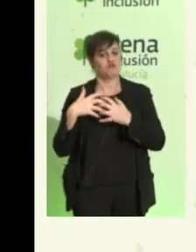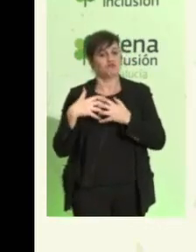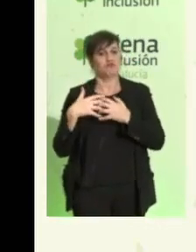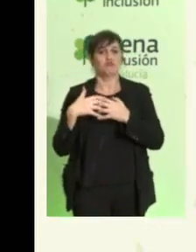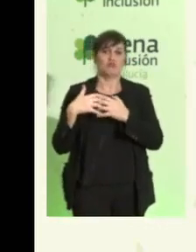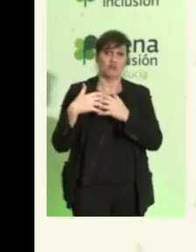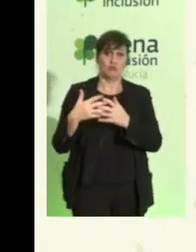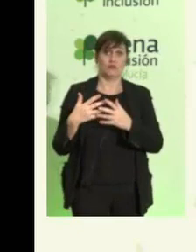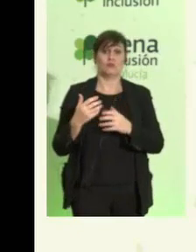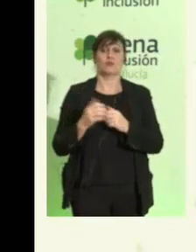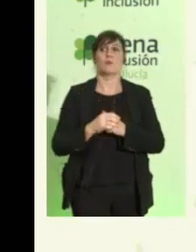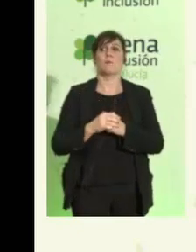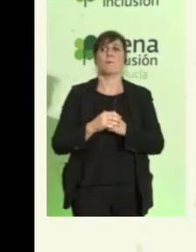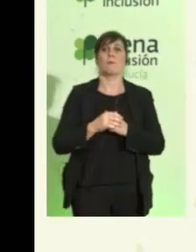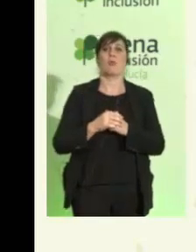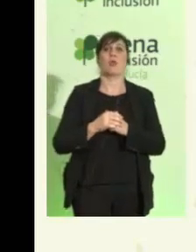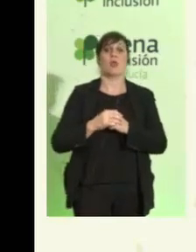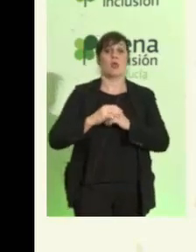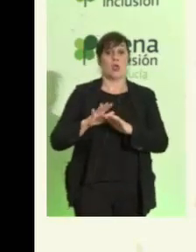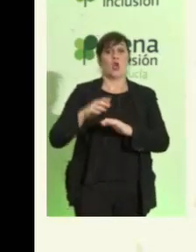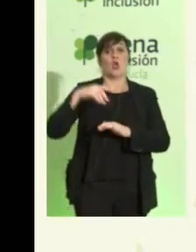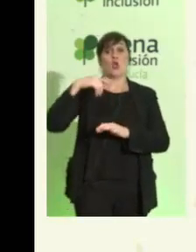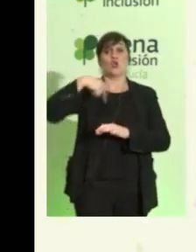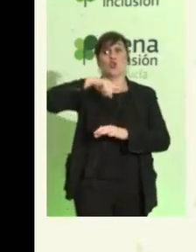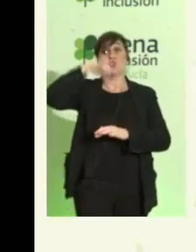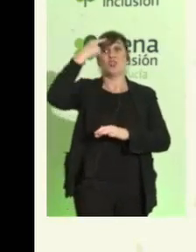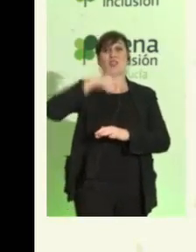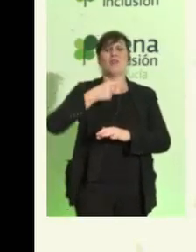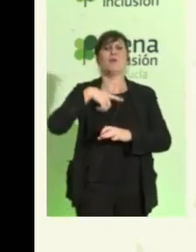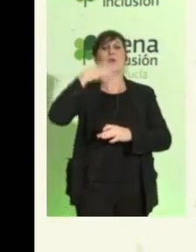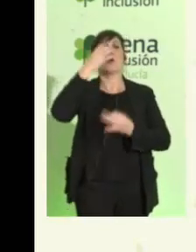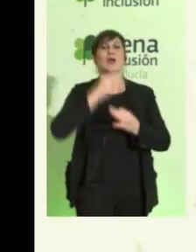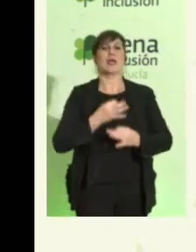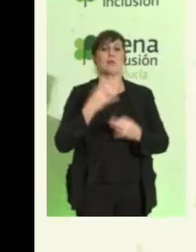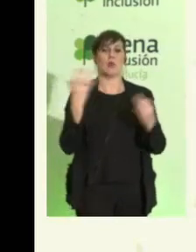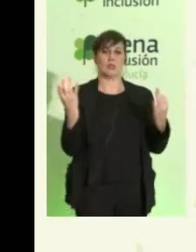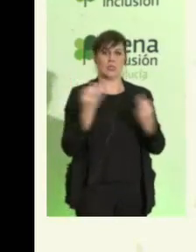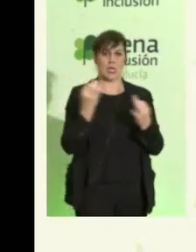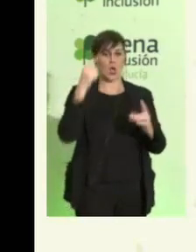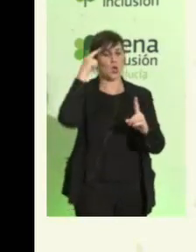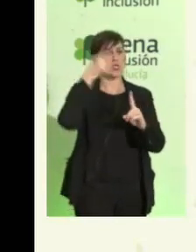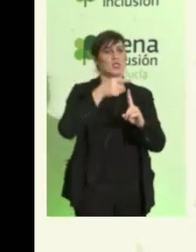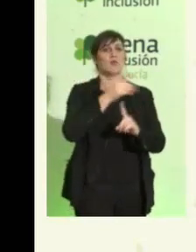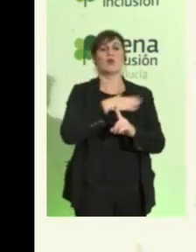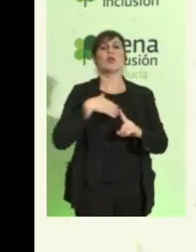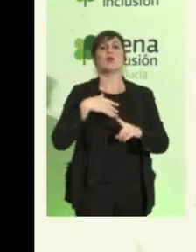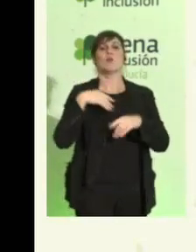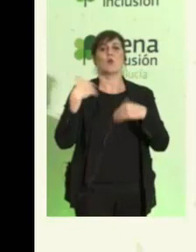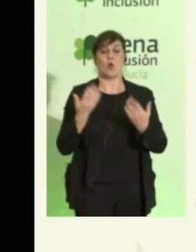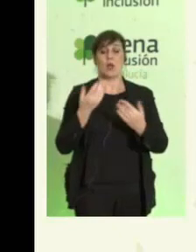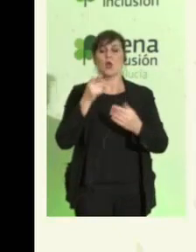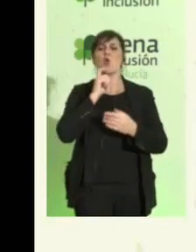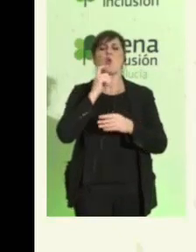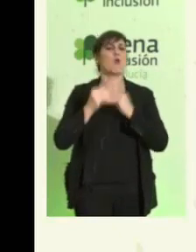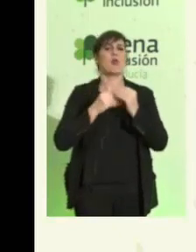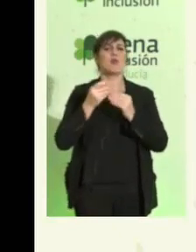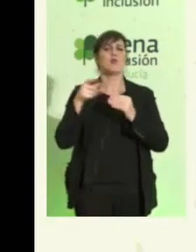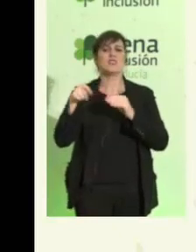sabemos aquello en lo que creemos. ¿Cómo vamos a hacer que esta agencia, que esta